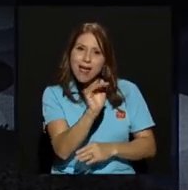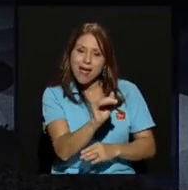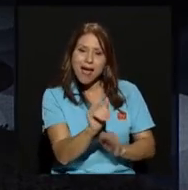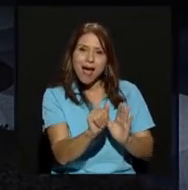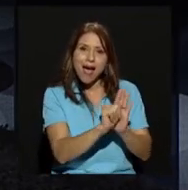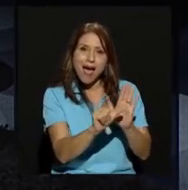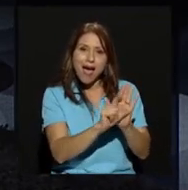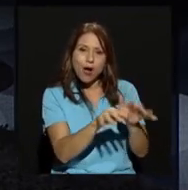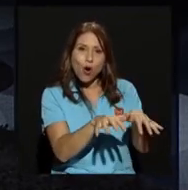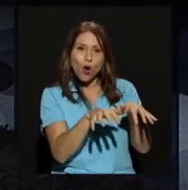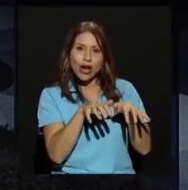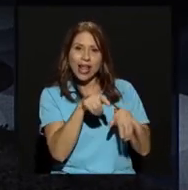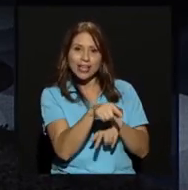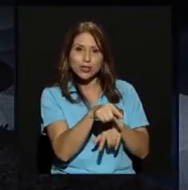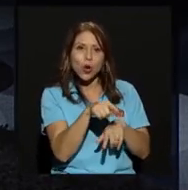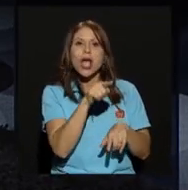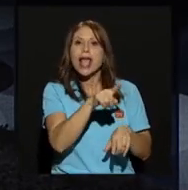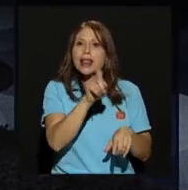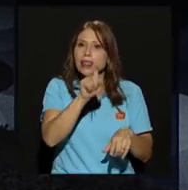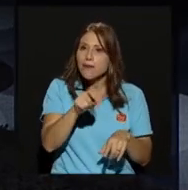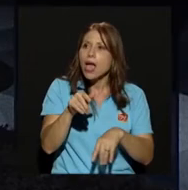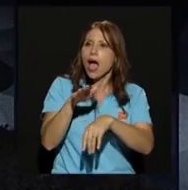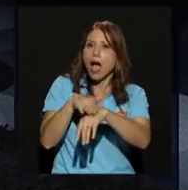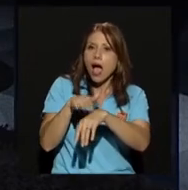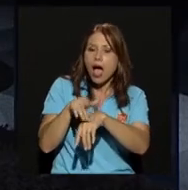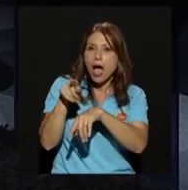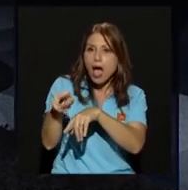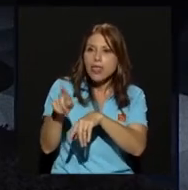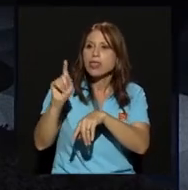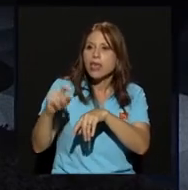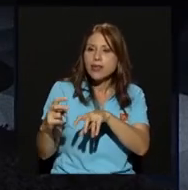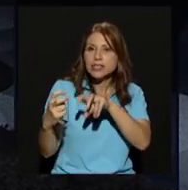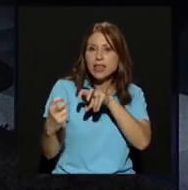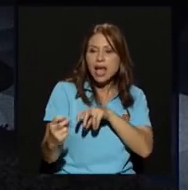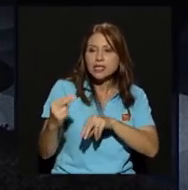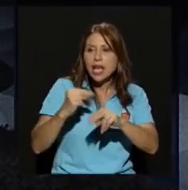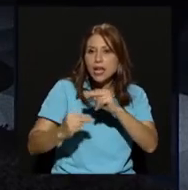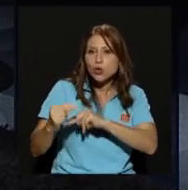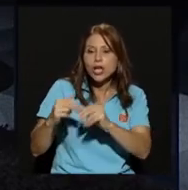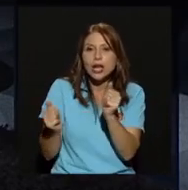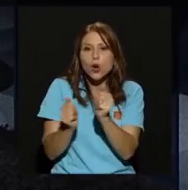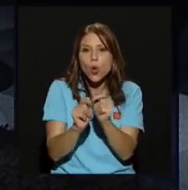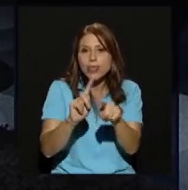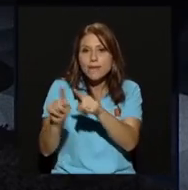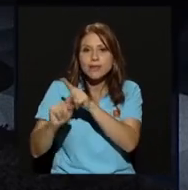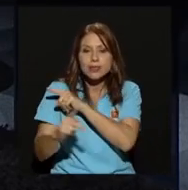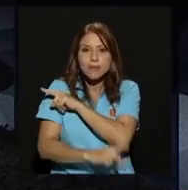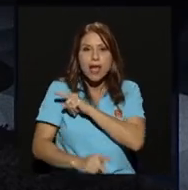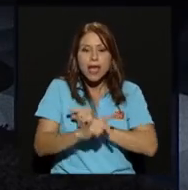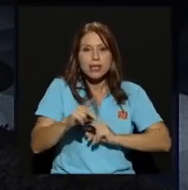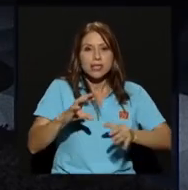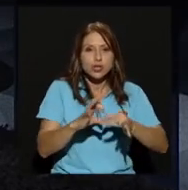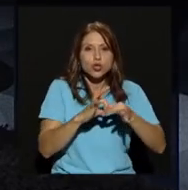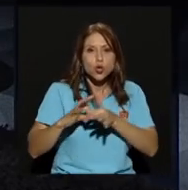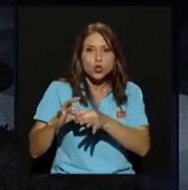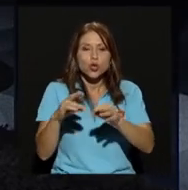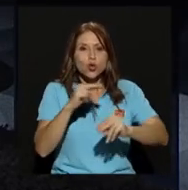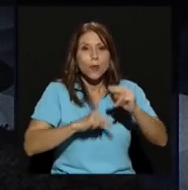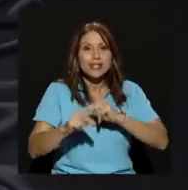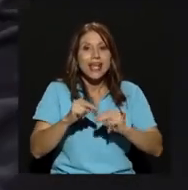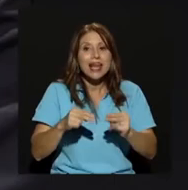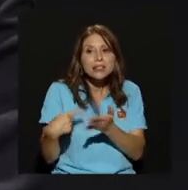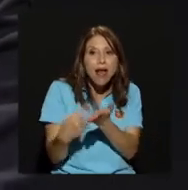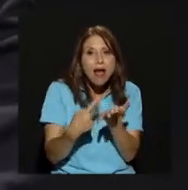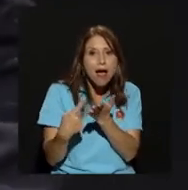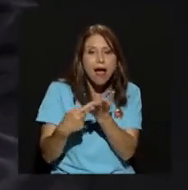congreso tiene que darle entonces una autorización sentarse a negociar con los otros socios comerciales y tratar de llegar a un acuerdo